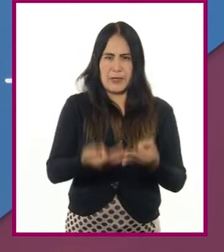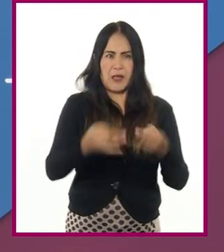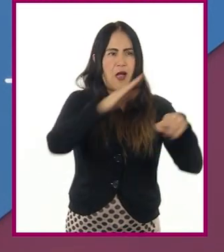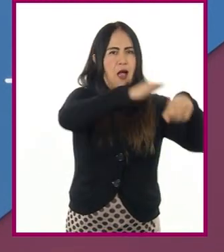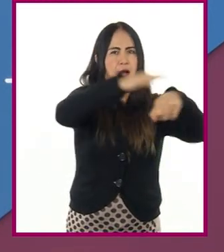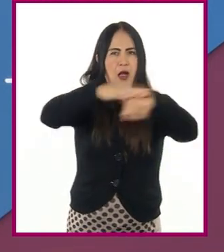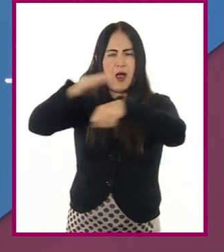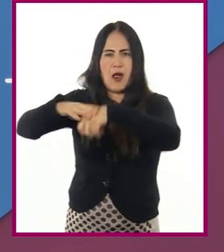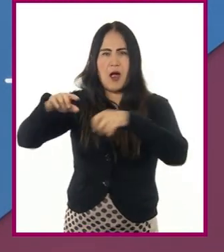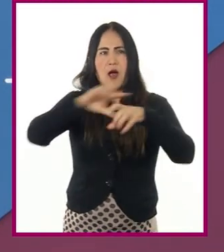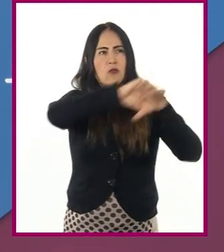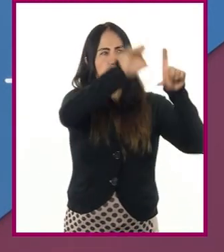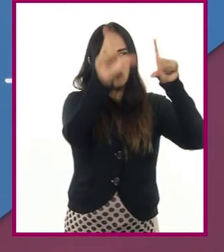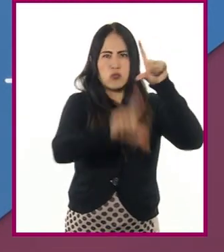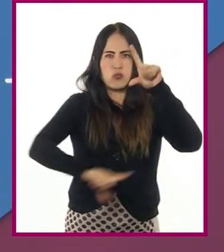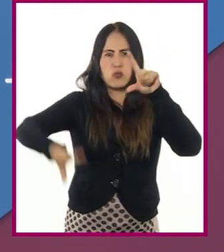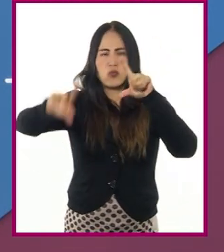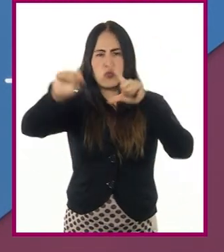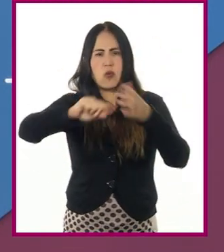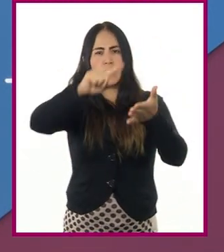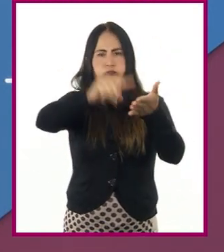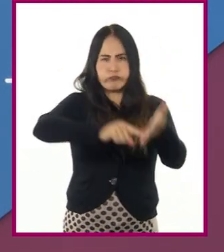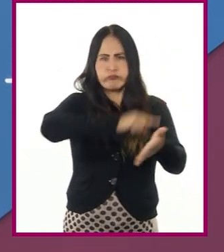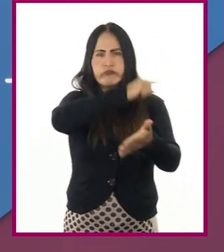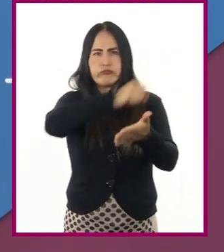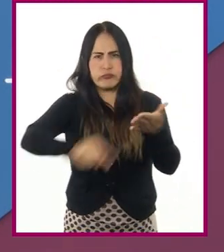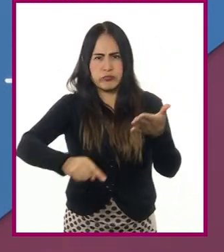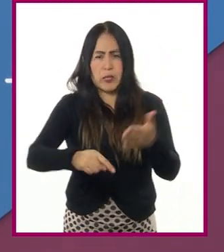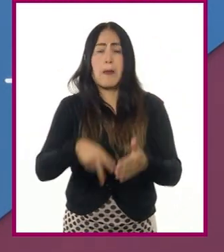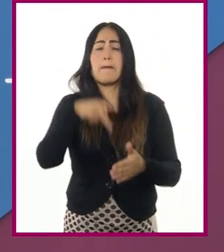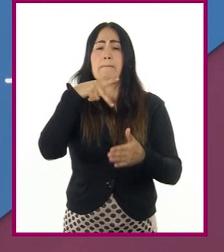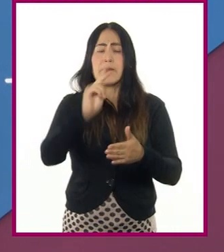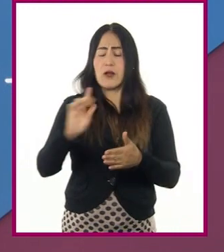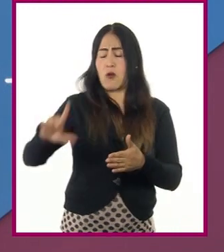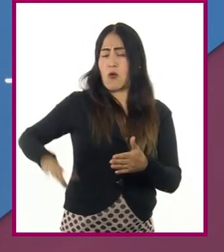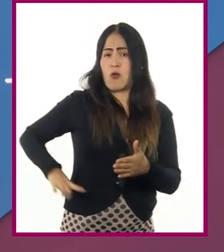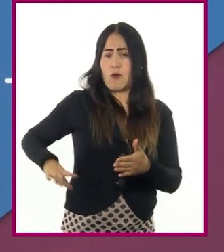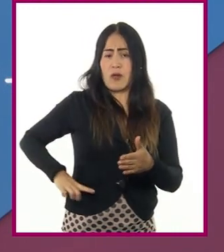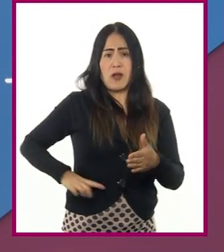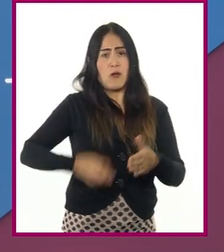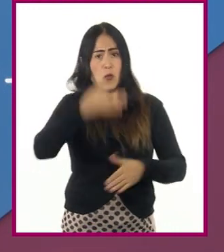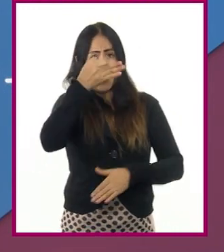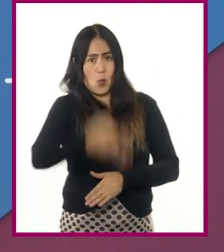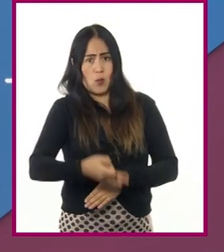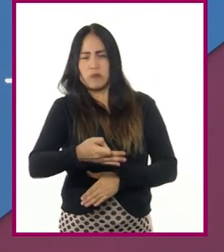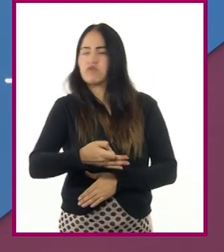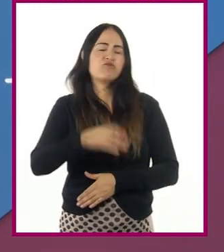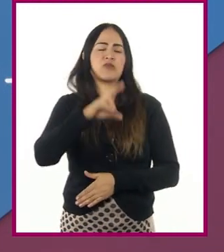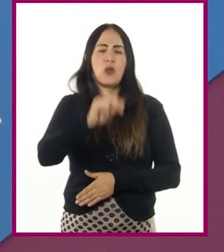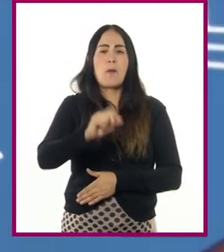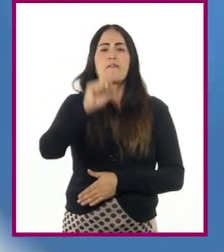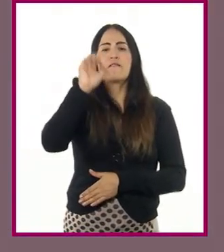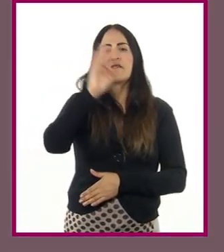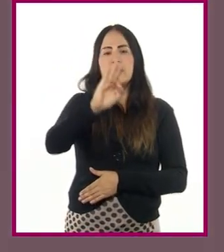nacional de labores. Dicho paro fue duramente reprimido por el gobierno el día 26 de